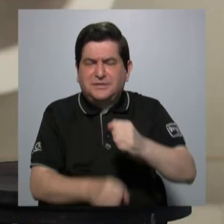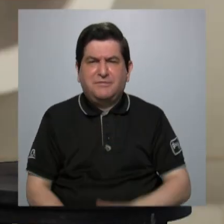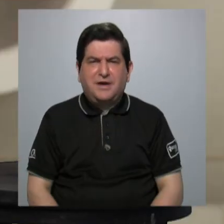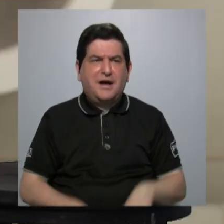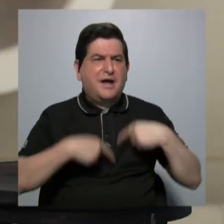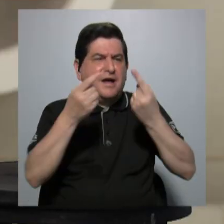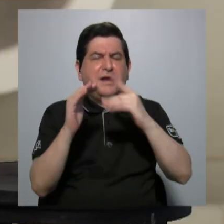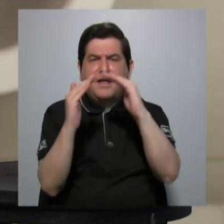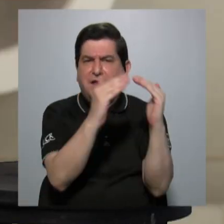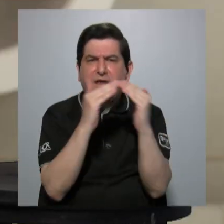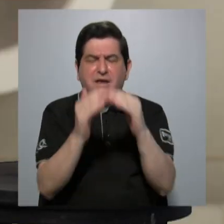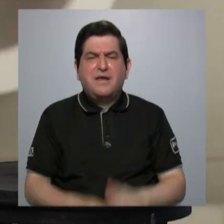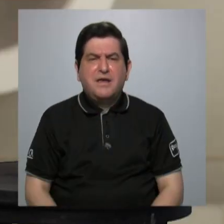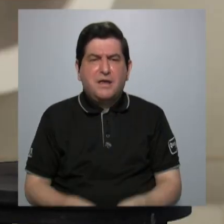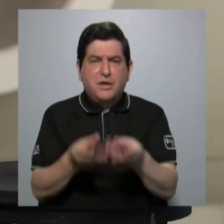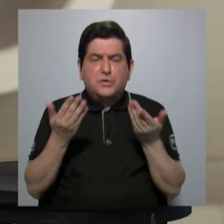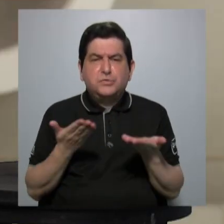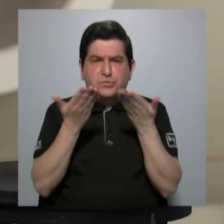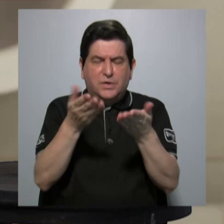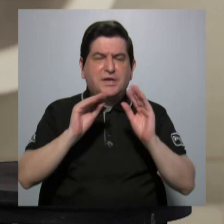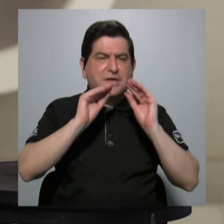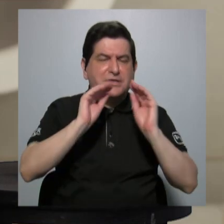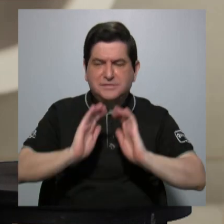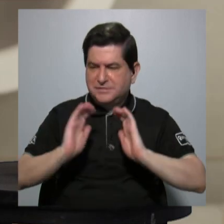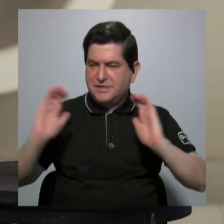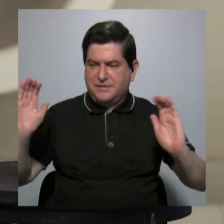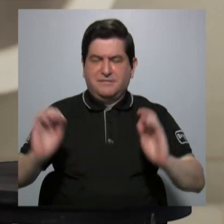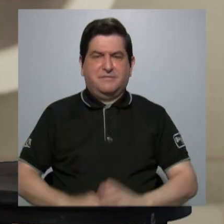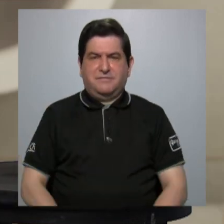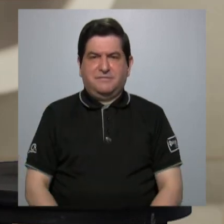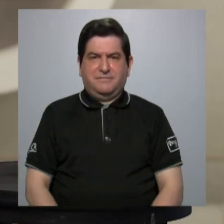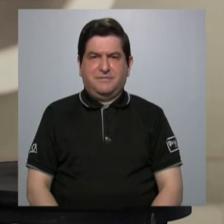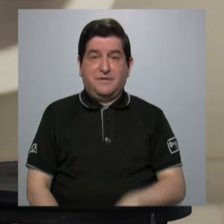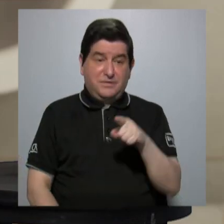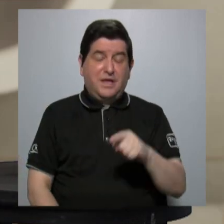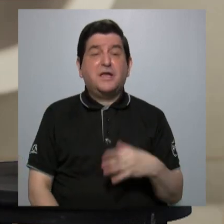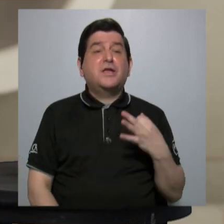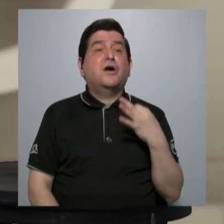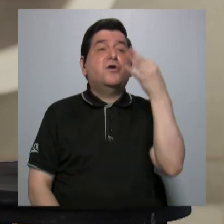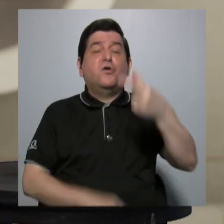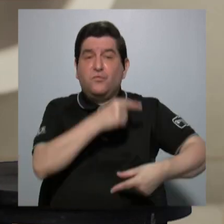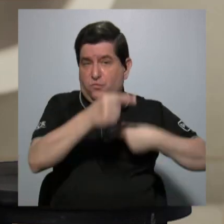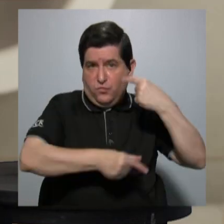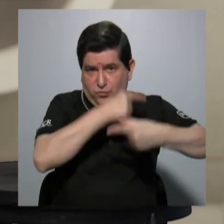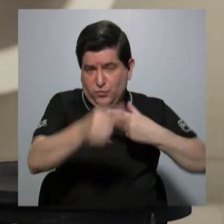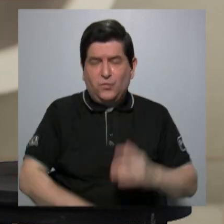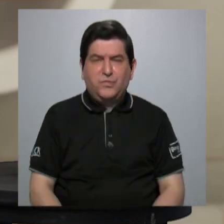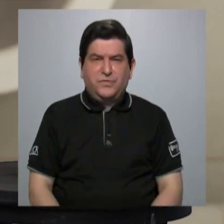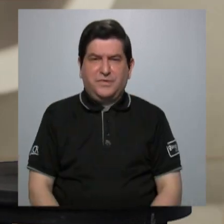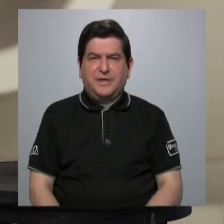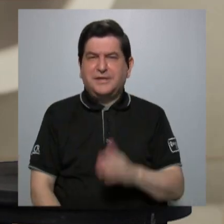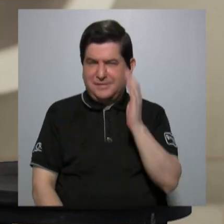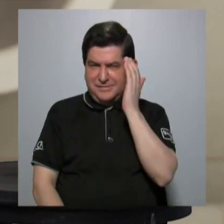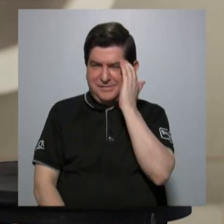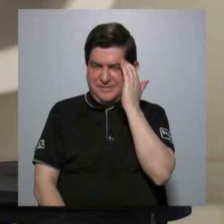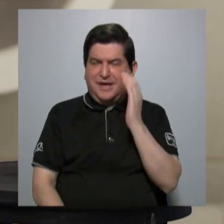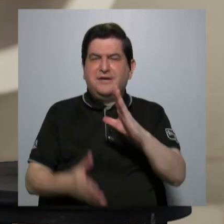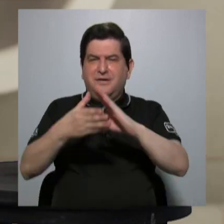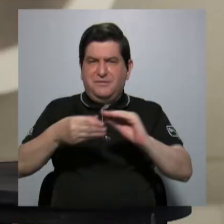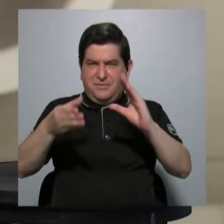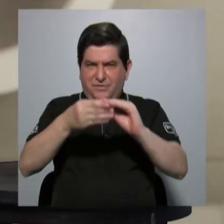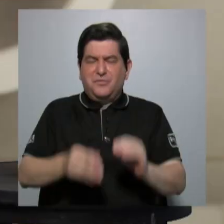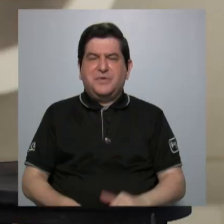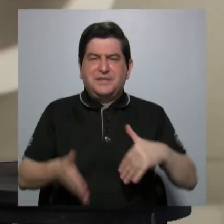trabajando para ir a las comunidades y dar soluciones y educar a los niños que vienen que son nuestras futuras generaciones. ¿Sabe qué, don Gustavo?